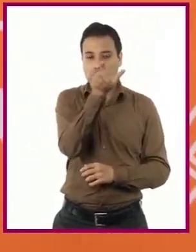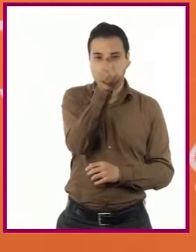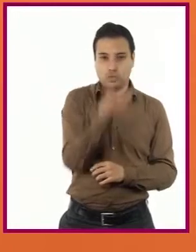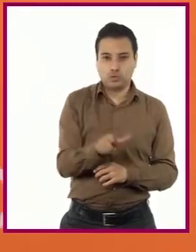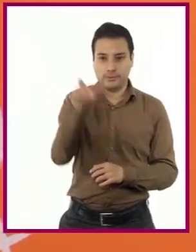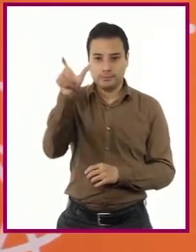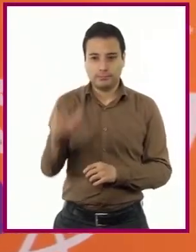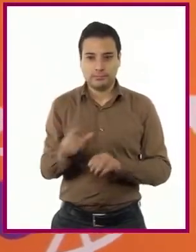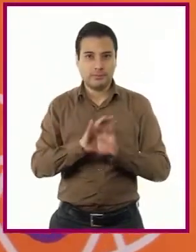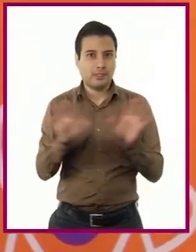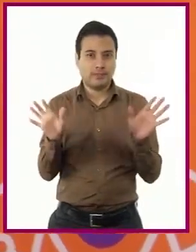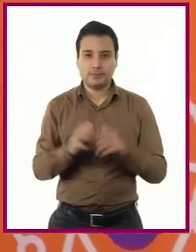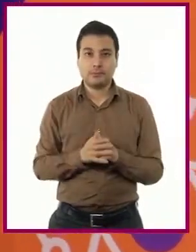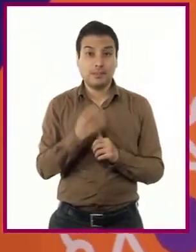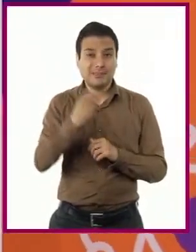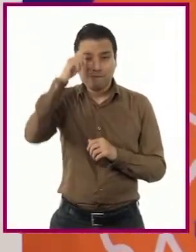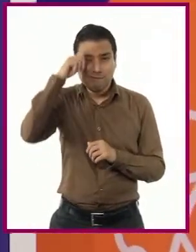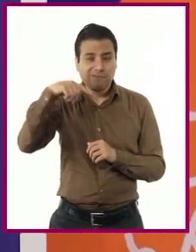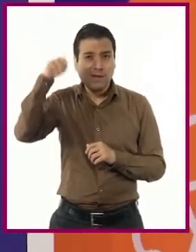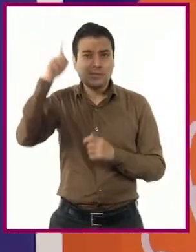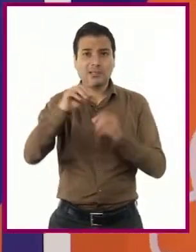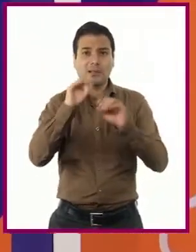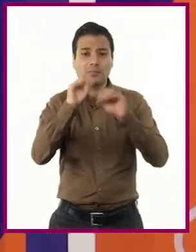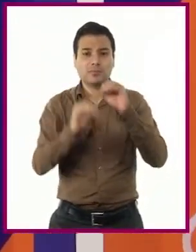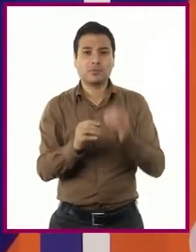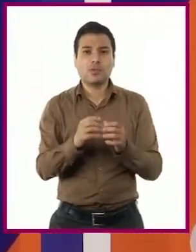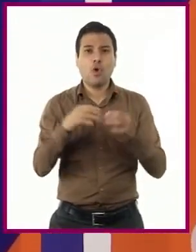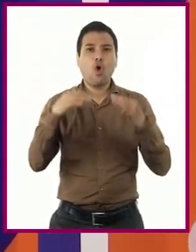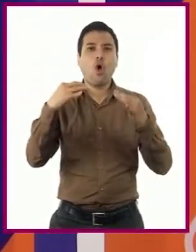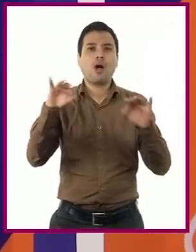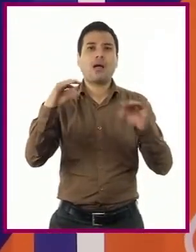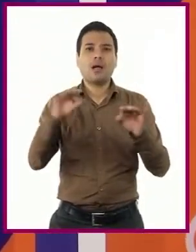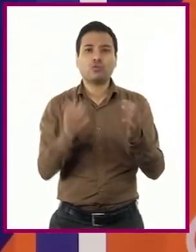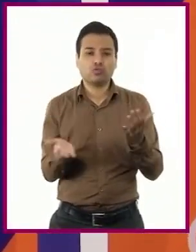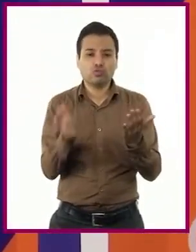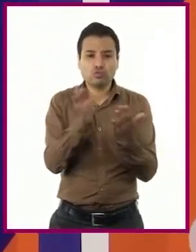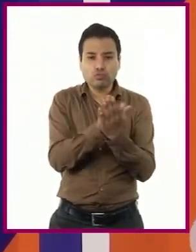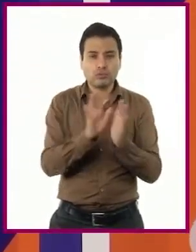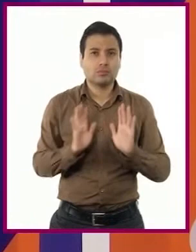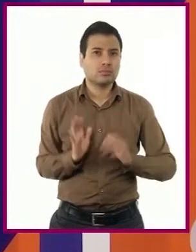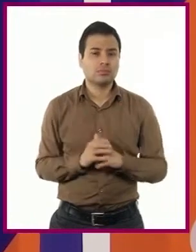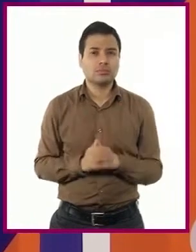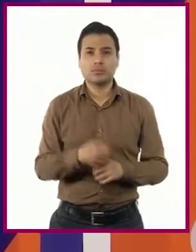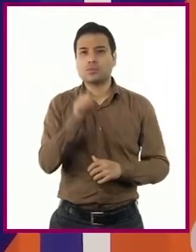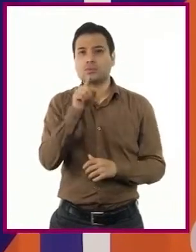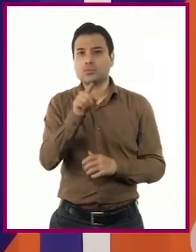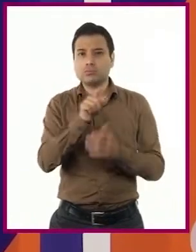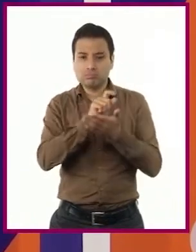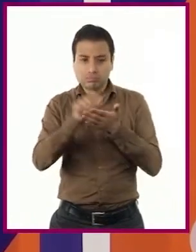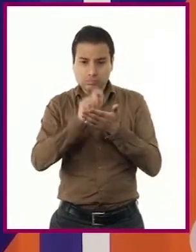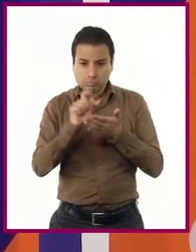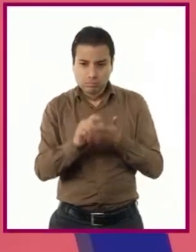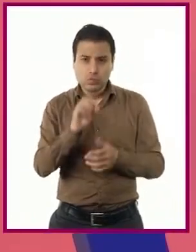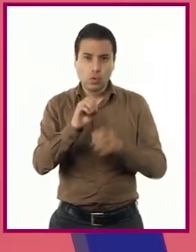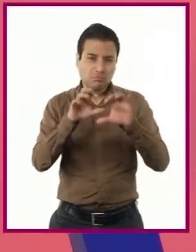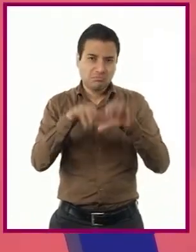es muy fácil de hacer, solo debemos doblar una hoja por mitad y colocar la información en las 4